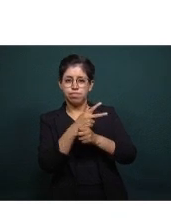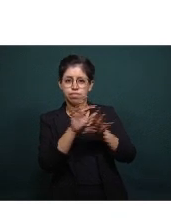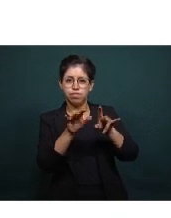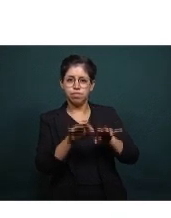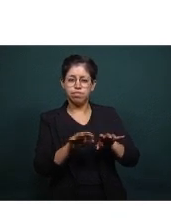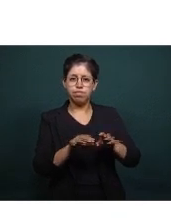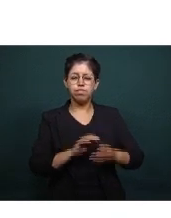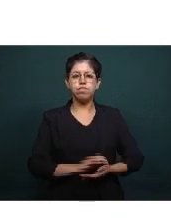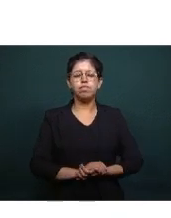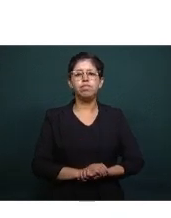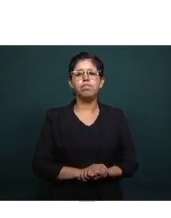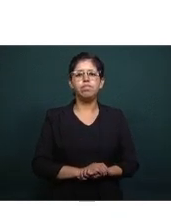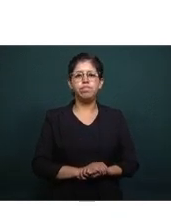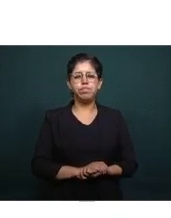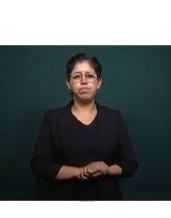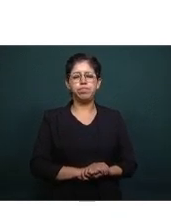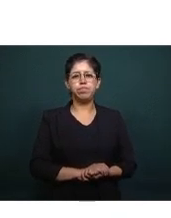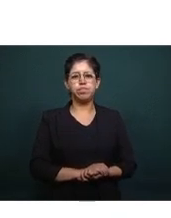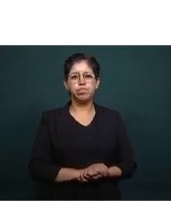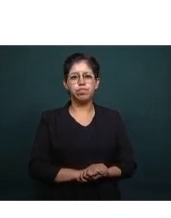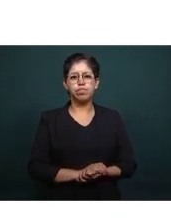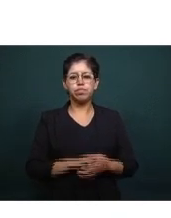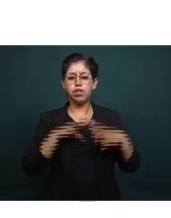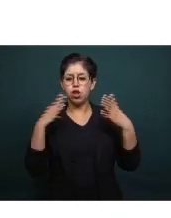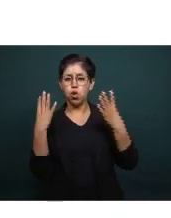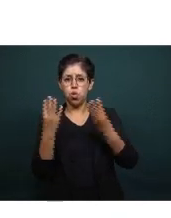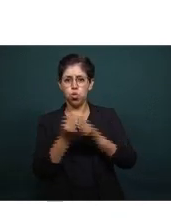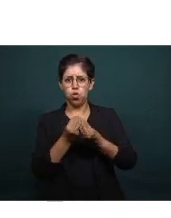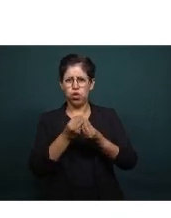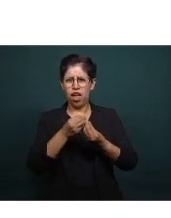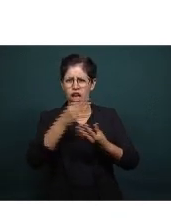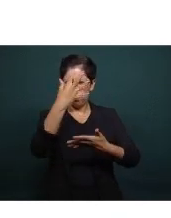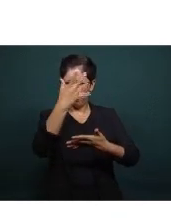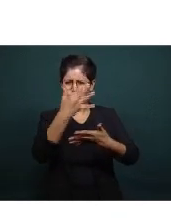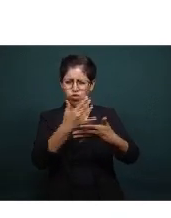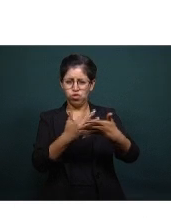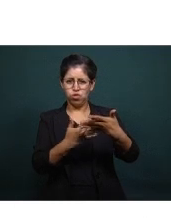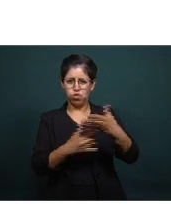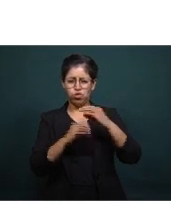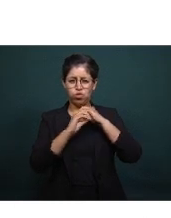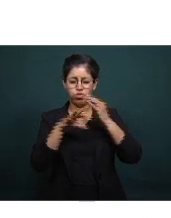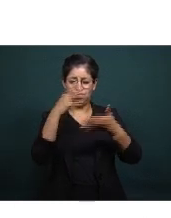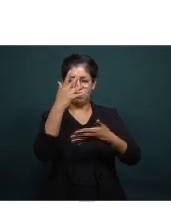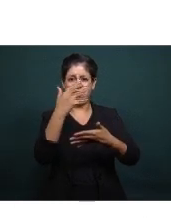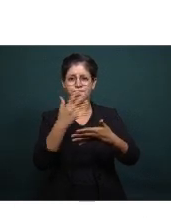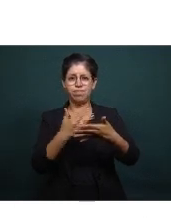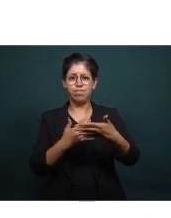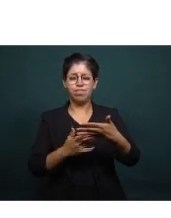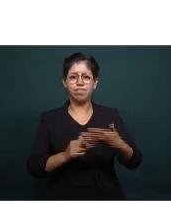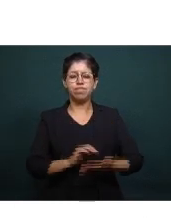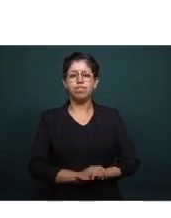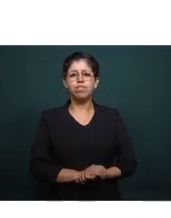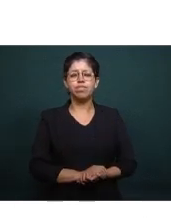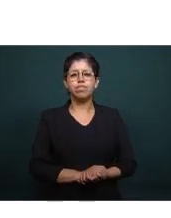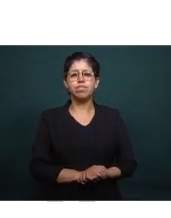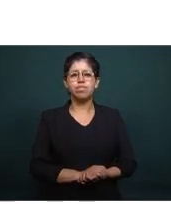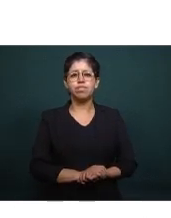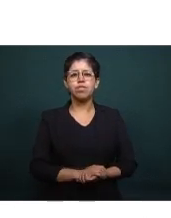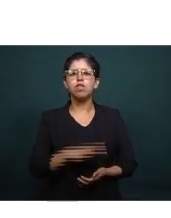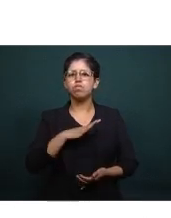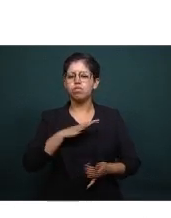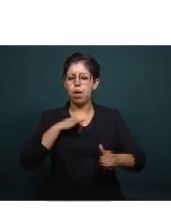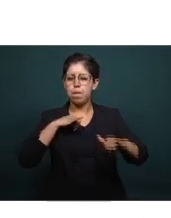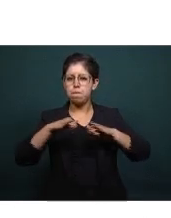2, en donde se sistematiza esta información que recibe el centro de mando, y tenemos mapeada